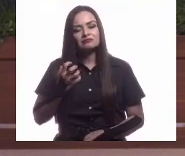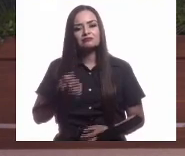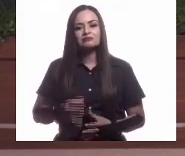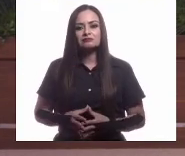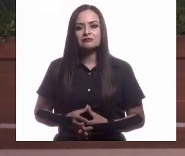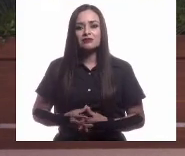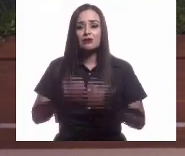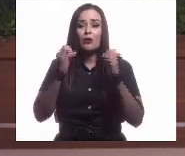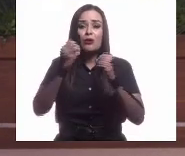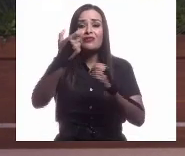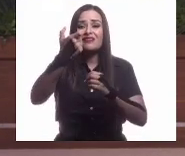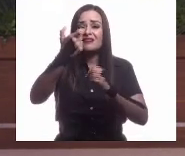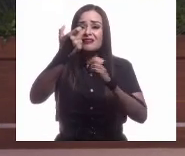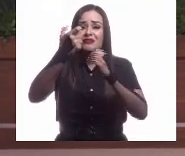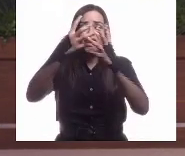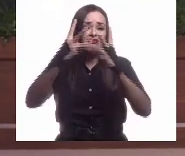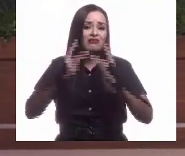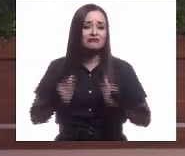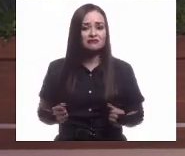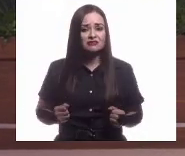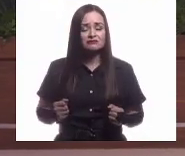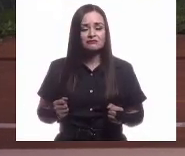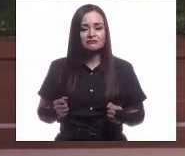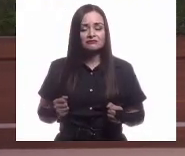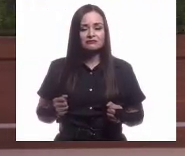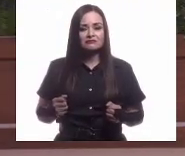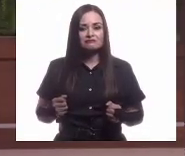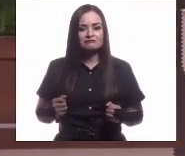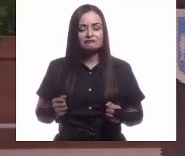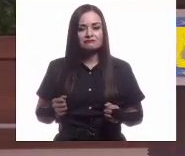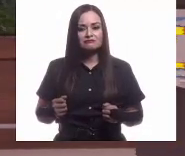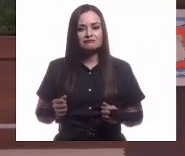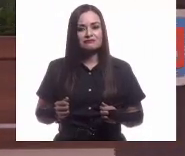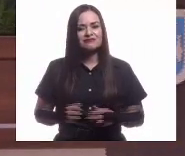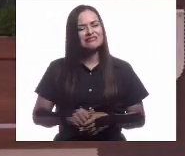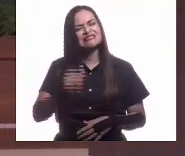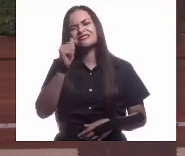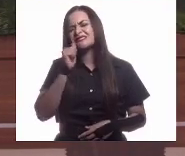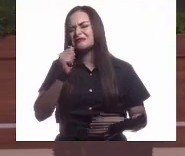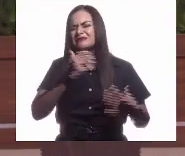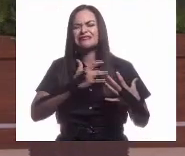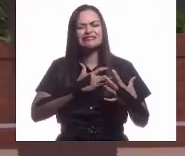las finanzas y siempre se nos quebranta el corazón.